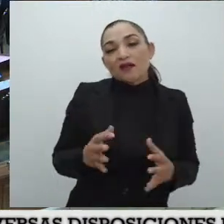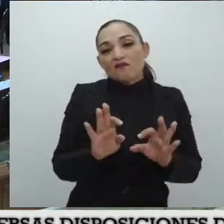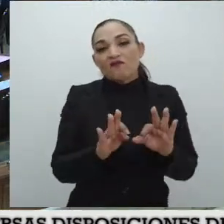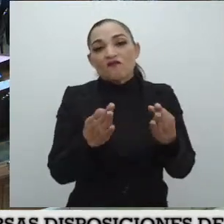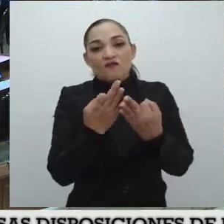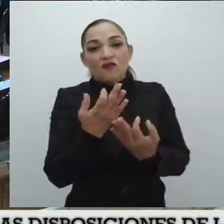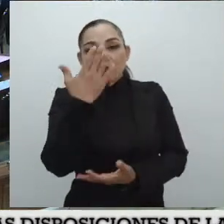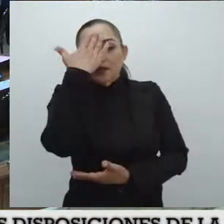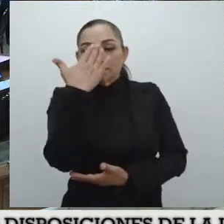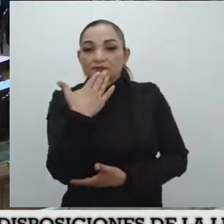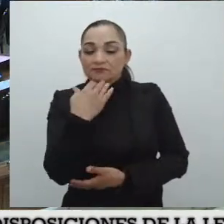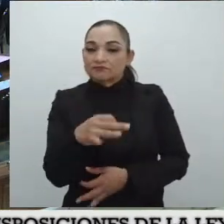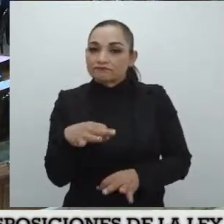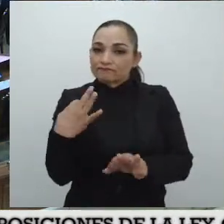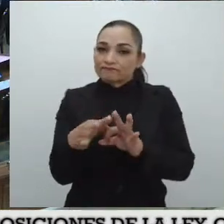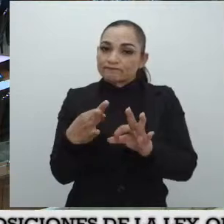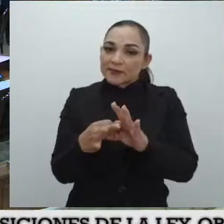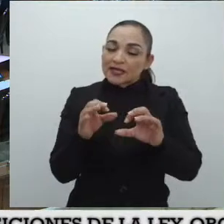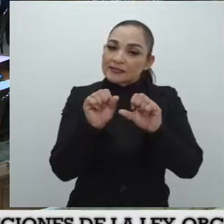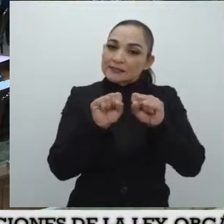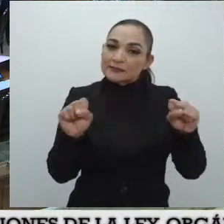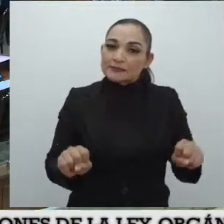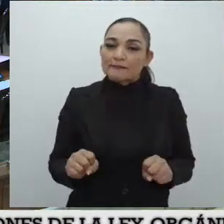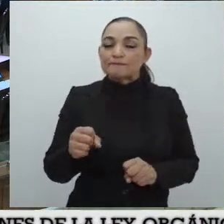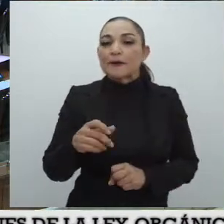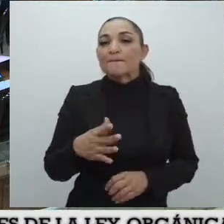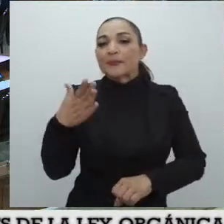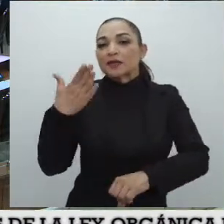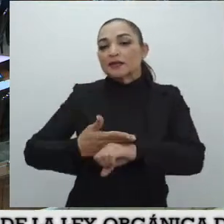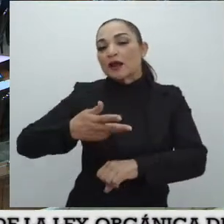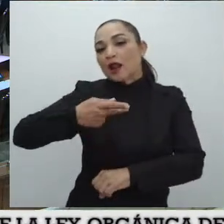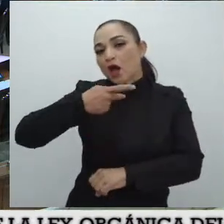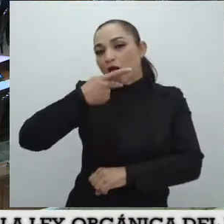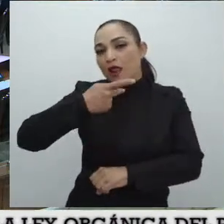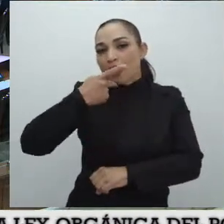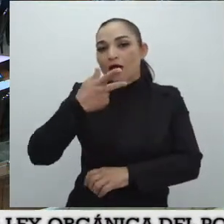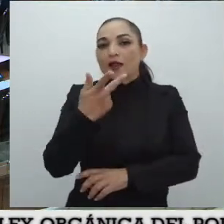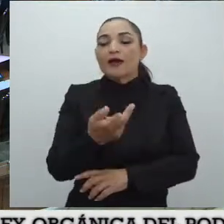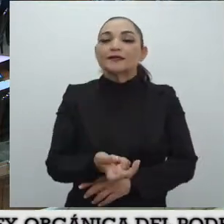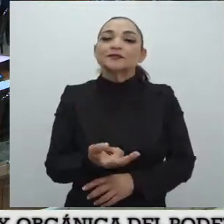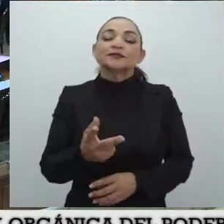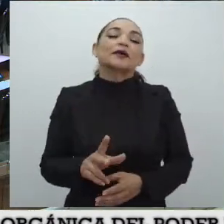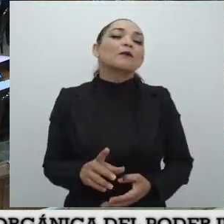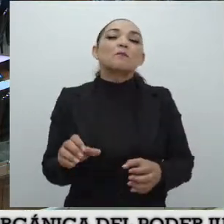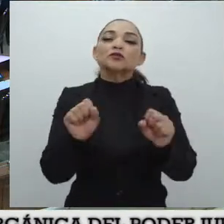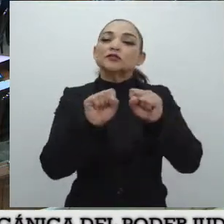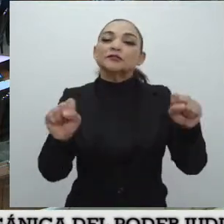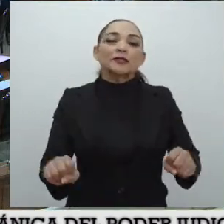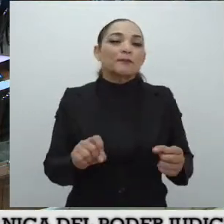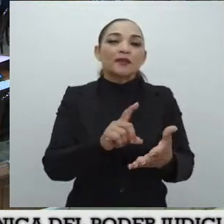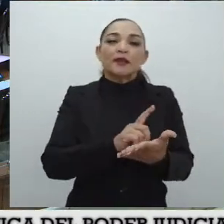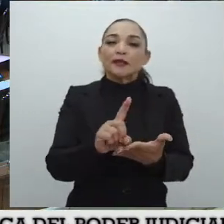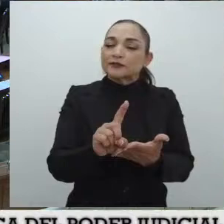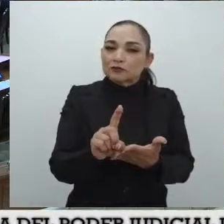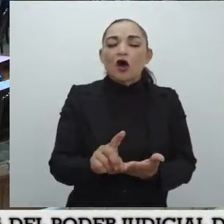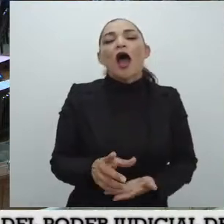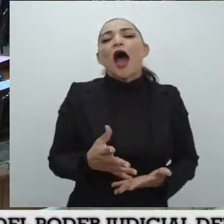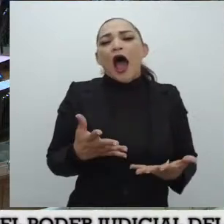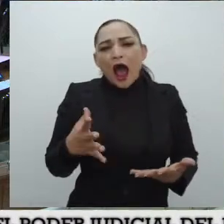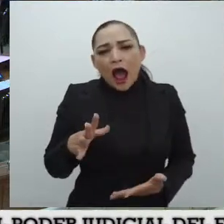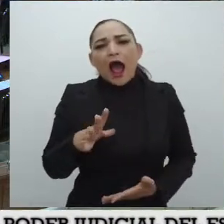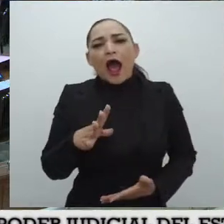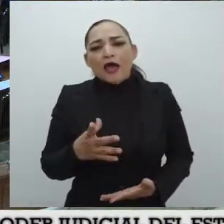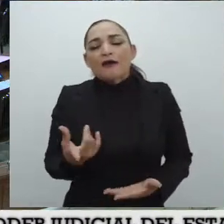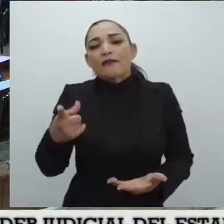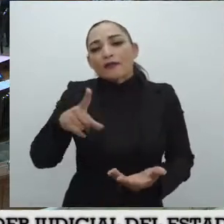del sistema oral penal. El acceso a la justicia como componente esencial del Estado de Derecho garantiza al ciudadano el